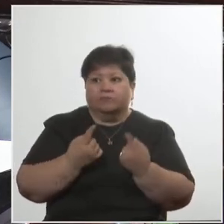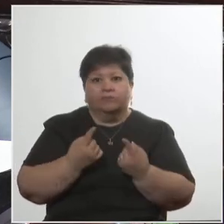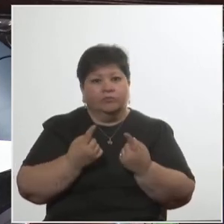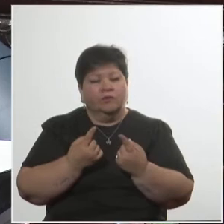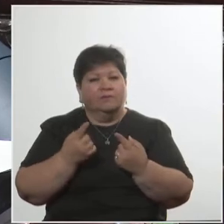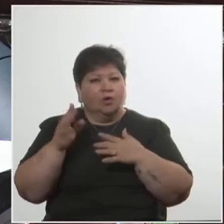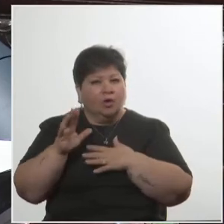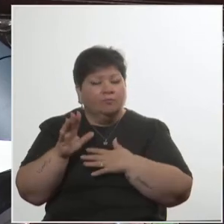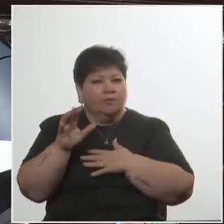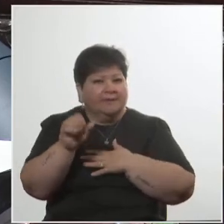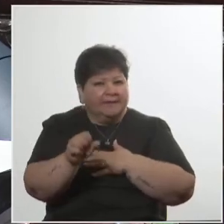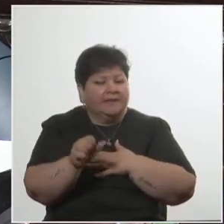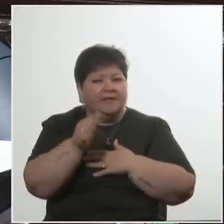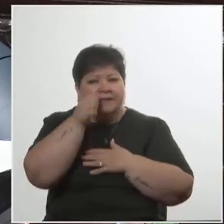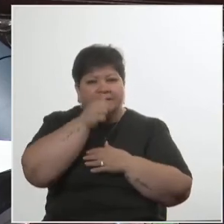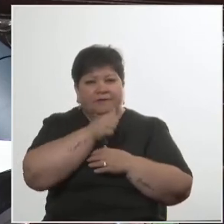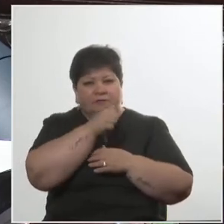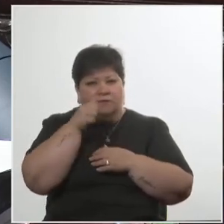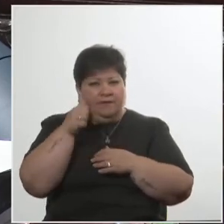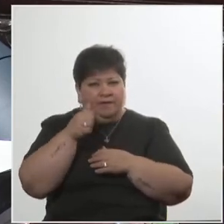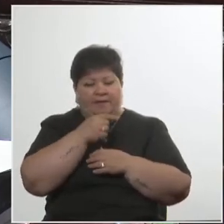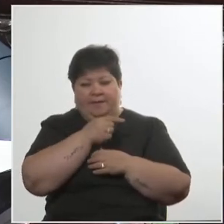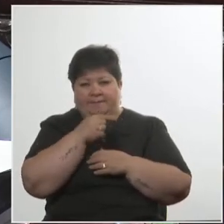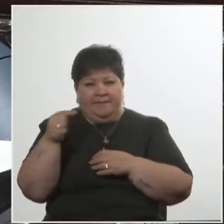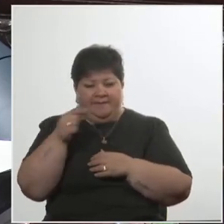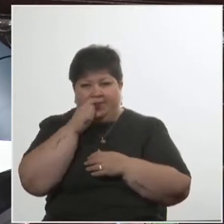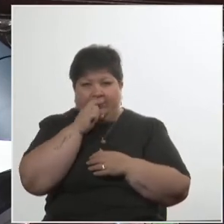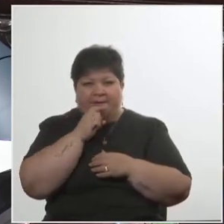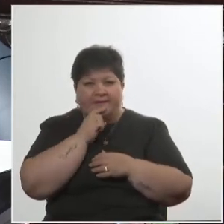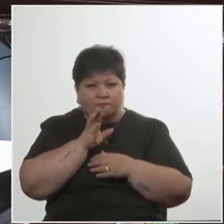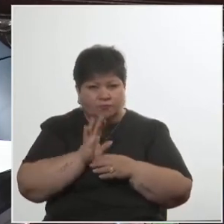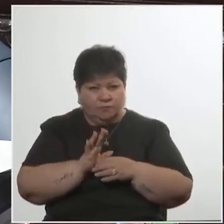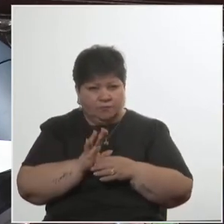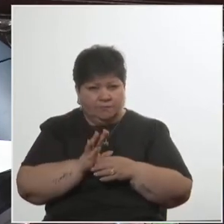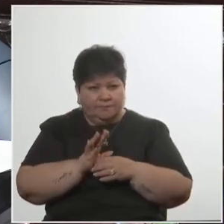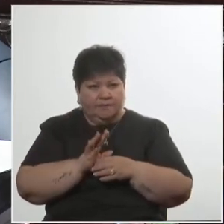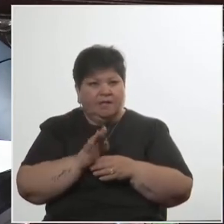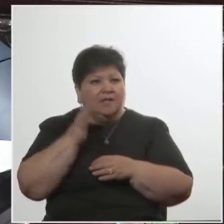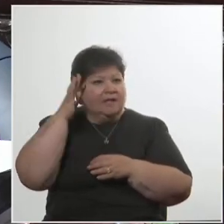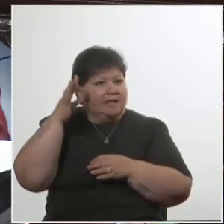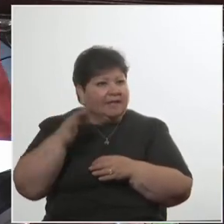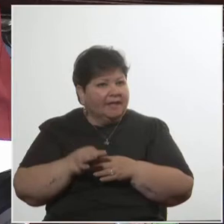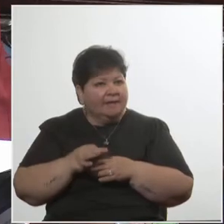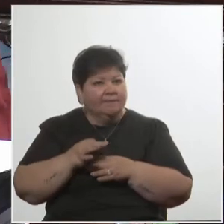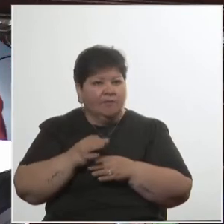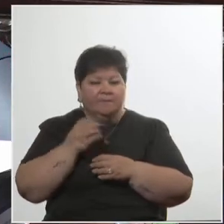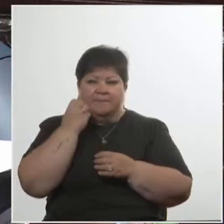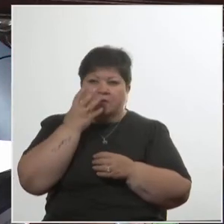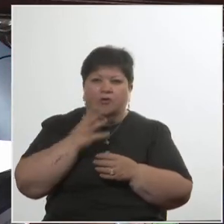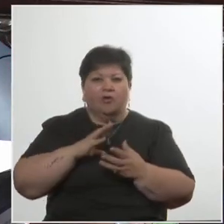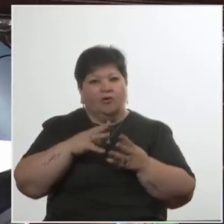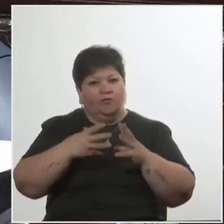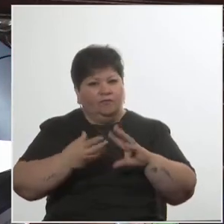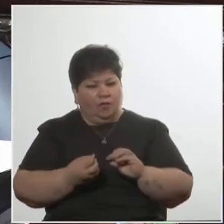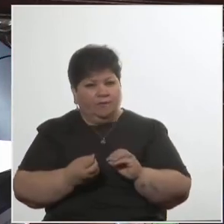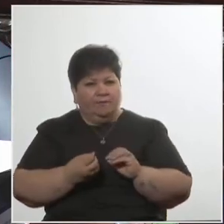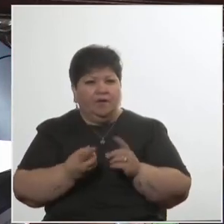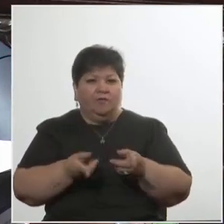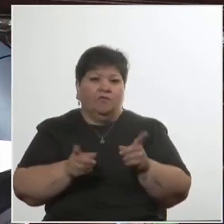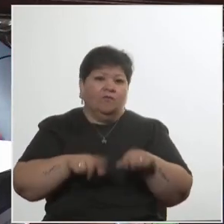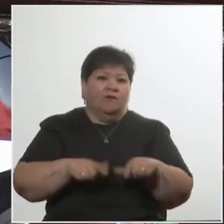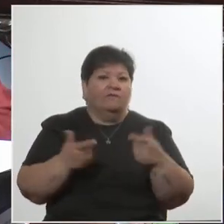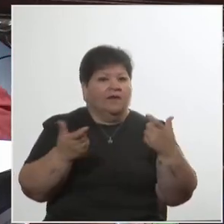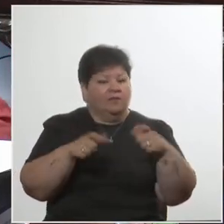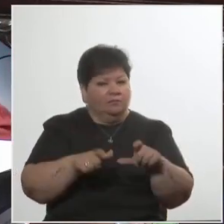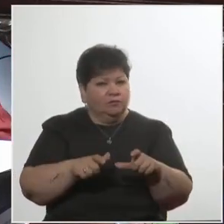comprometernos a resolverlo en el mes de marzo por eso creemos que el mejor camino sería que hoy este tema vuelva